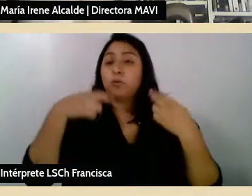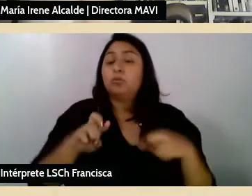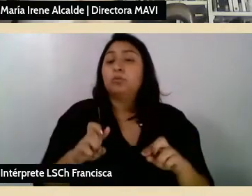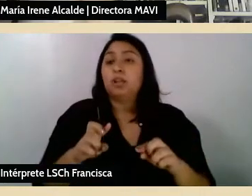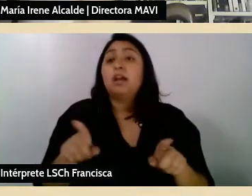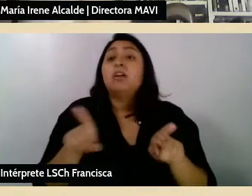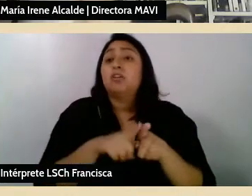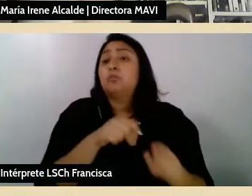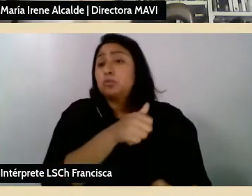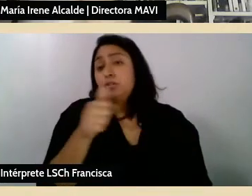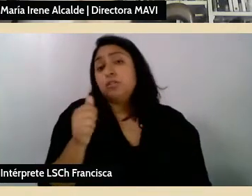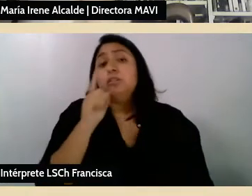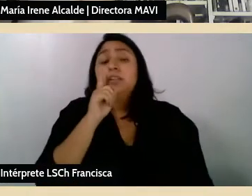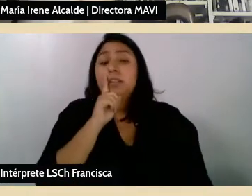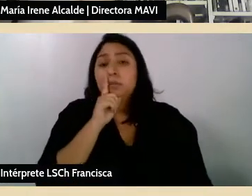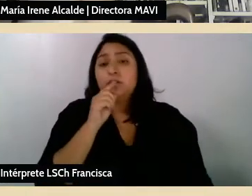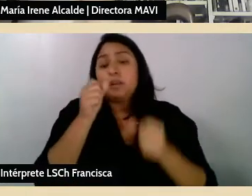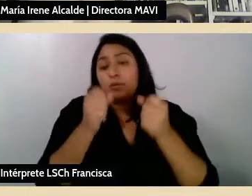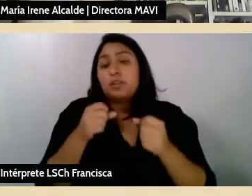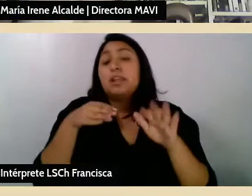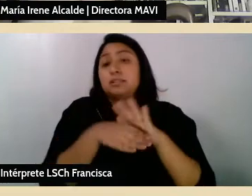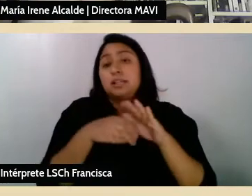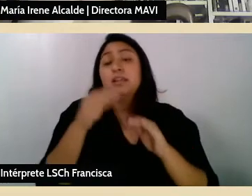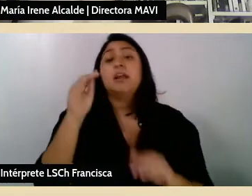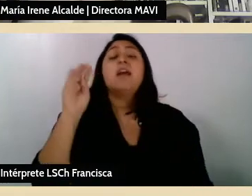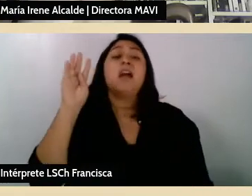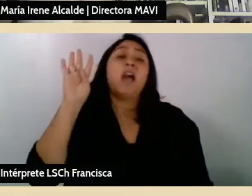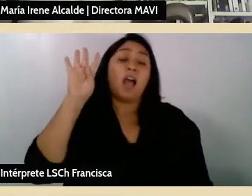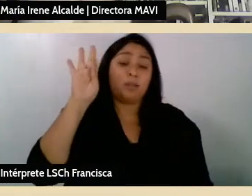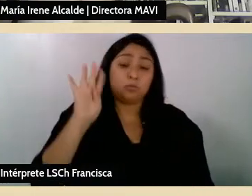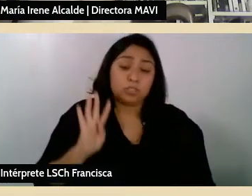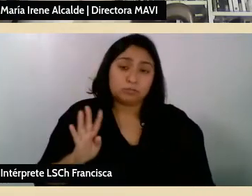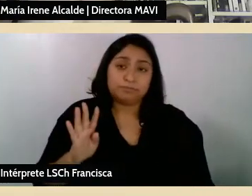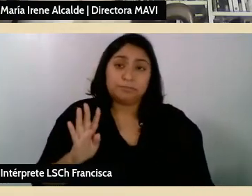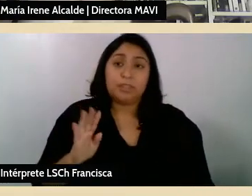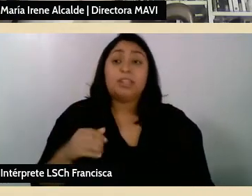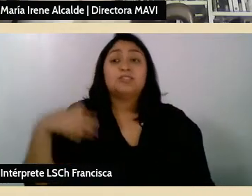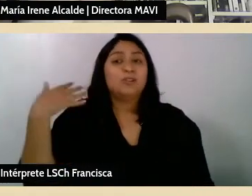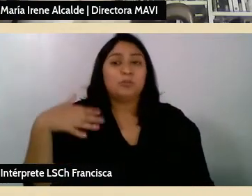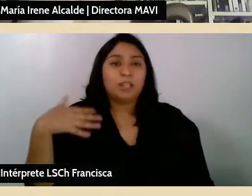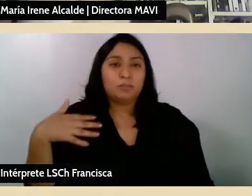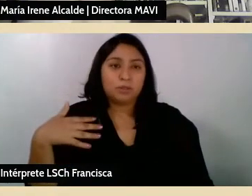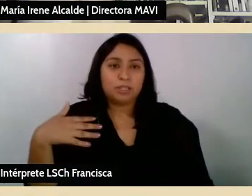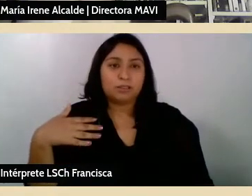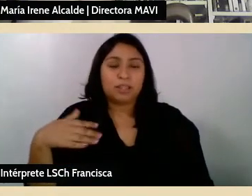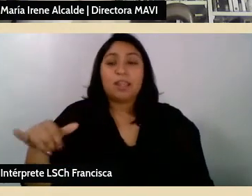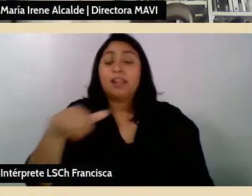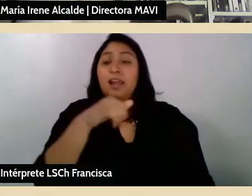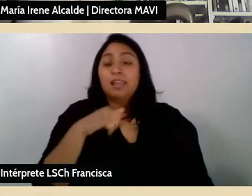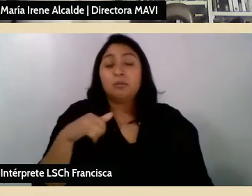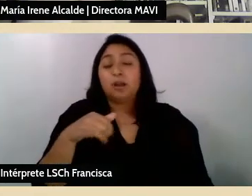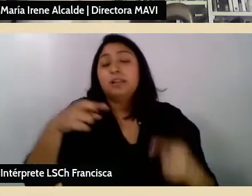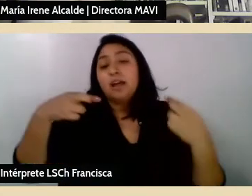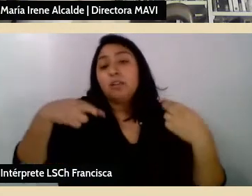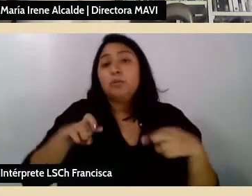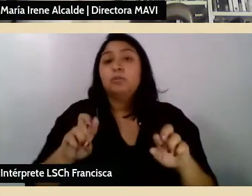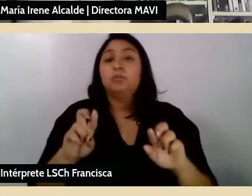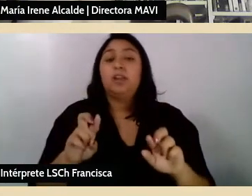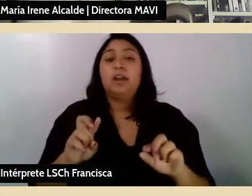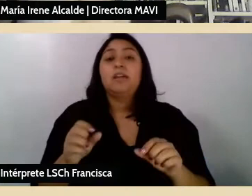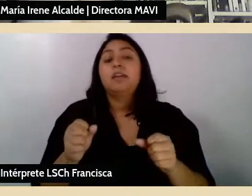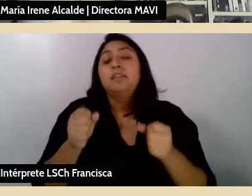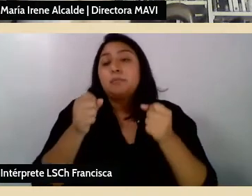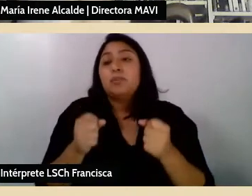tienen la oportunidad, como todos lo tenemos, de poder acceder al museo. Y eso es lo más importante, es la igualdad